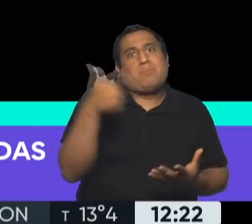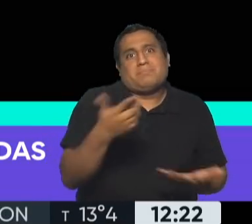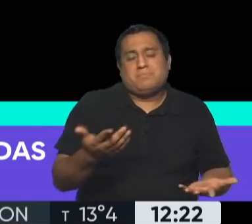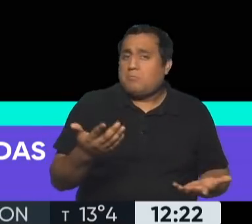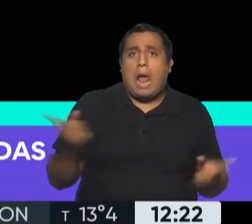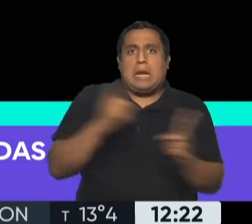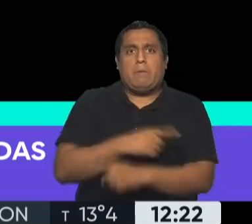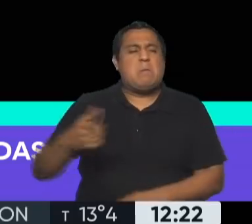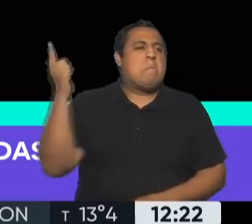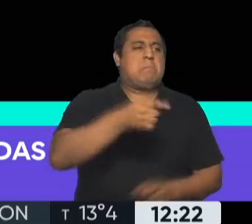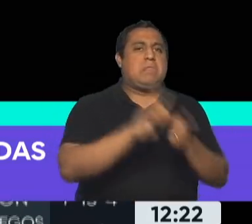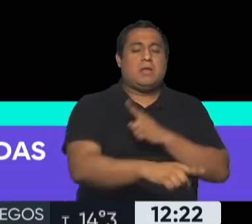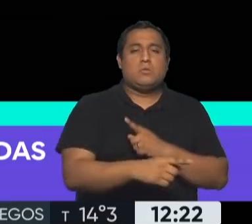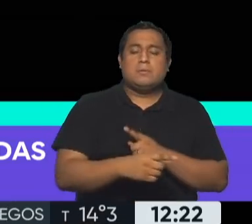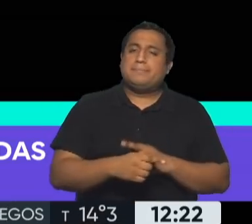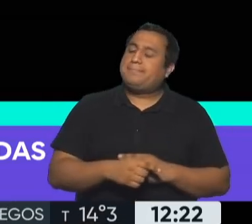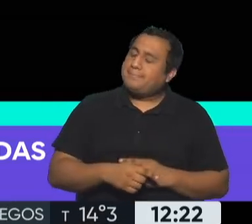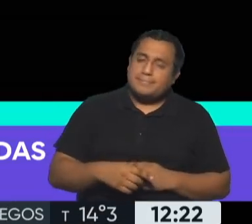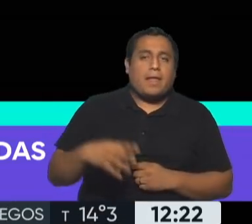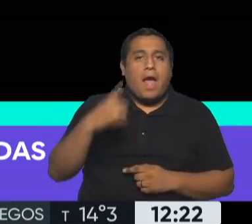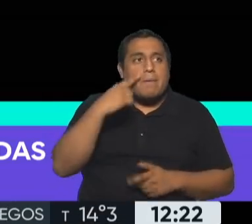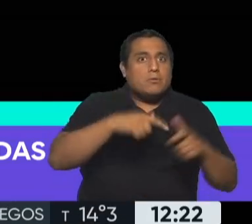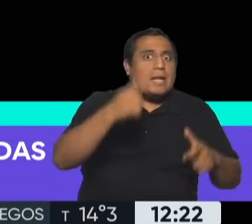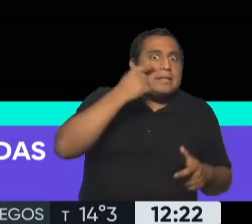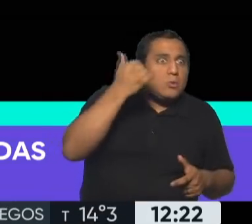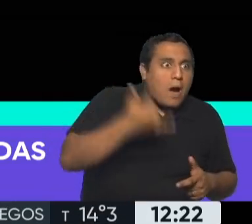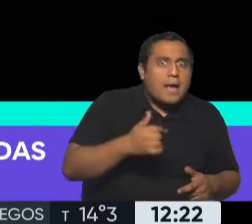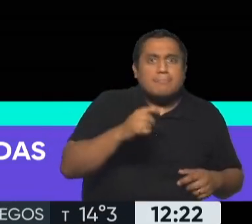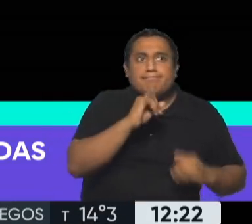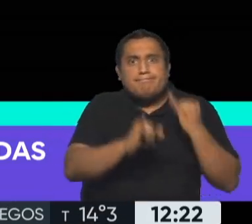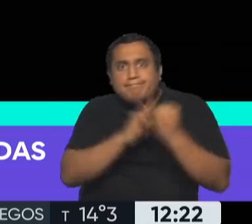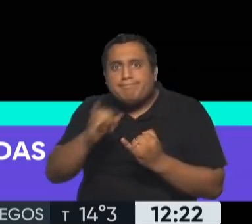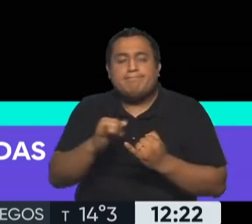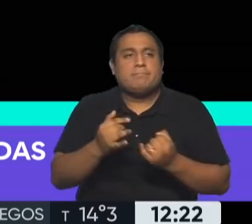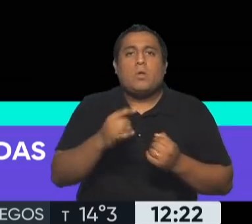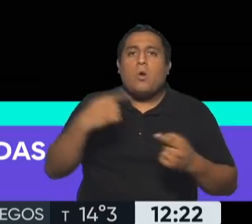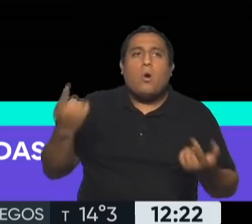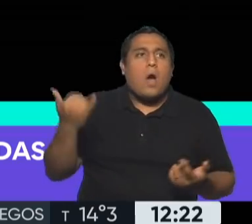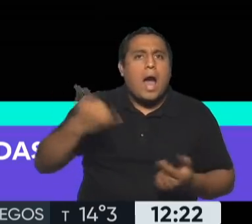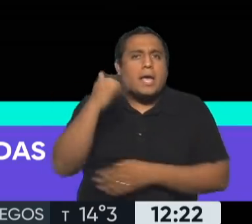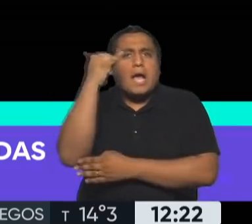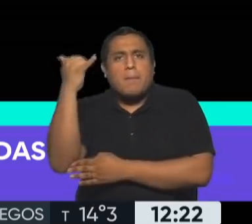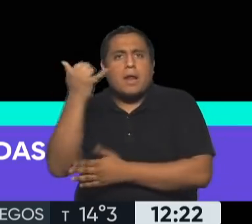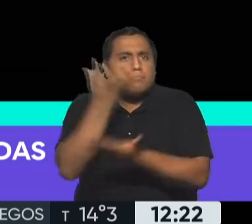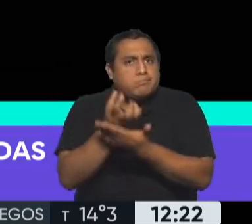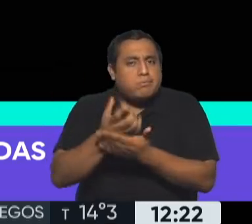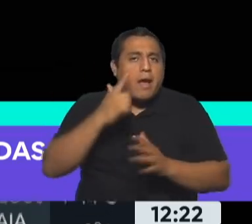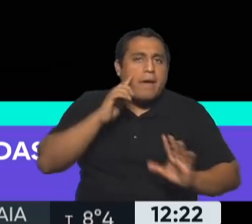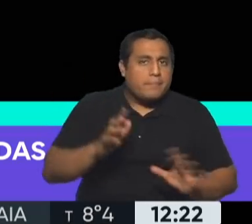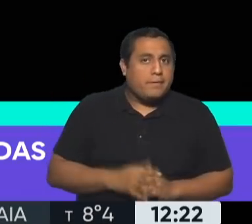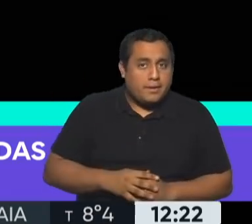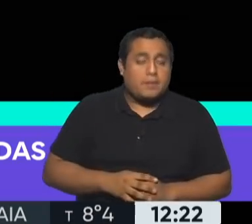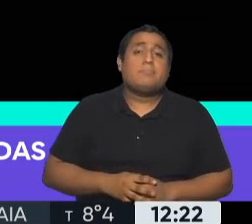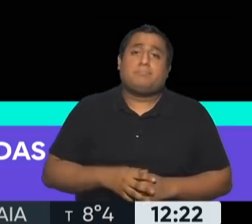se está investigando, esperemos que haya testigos que aporten lo suyo, esperemos que haya justamente imágenes a través de las cámaras de seguridad, sigamos hincapié en esto,